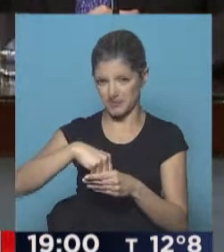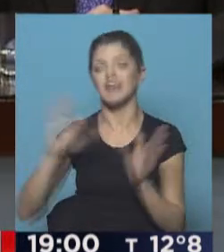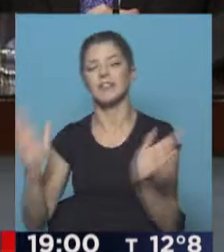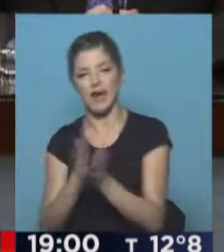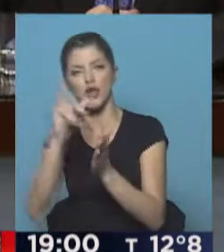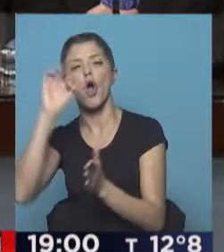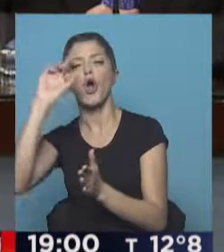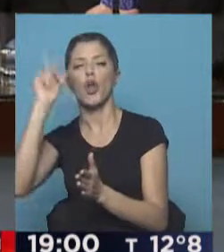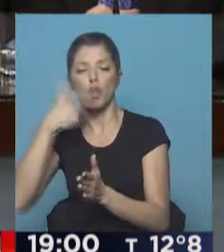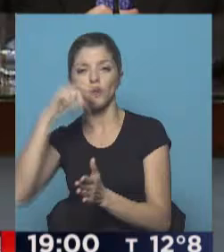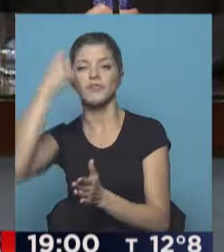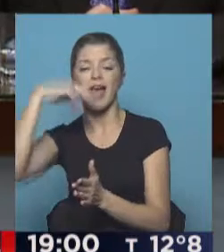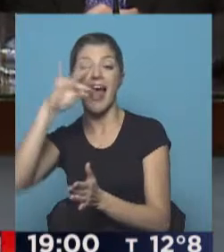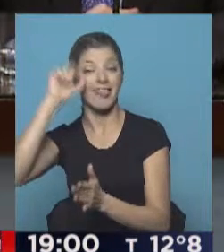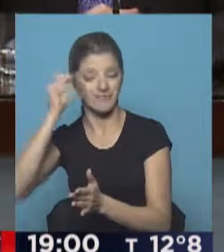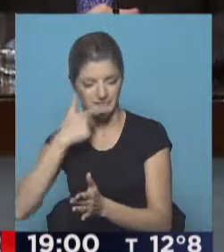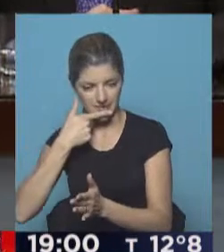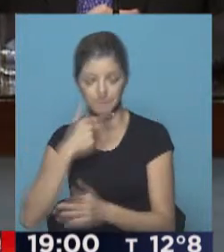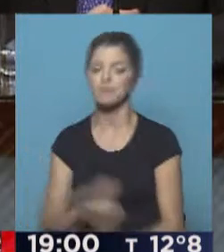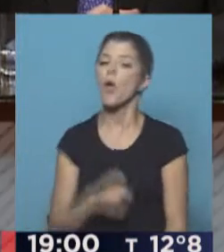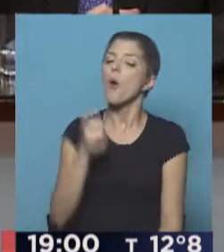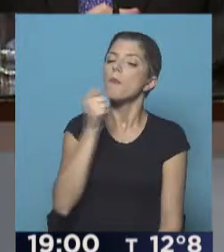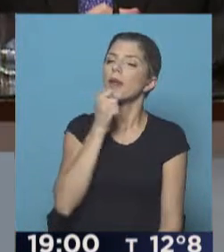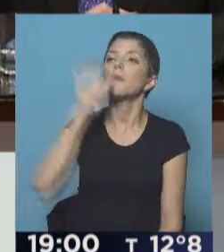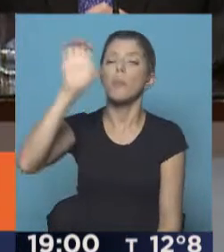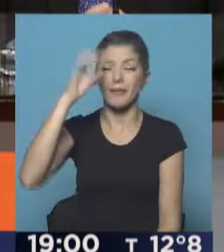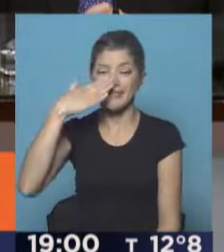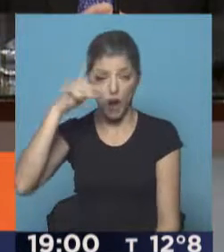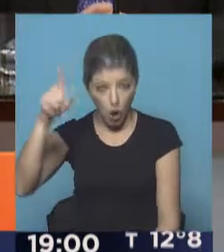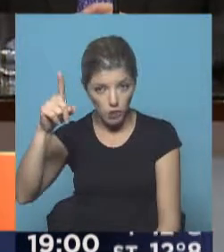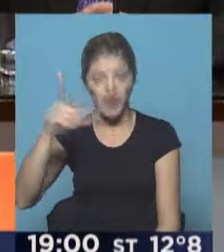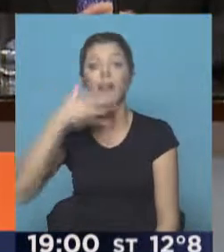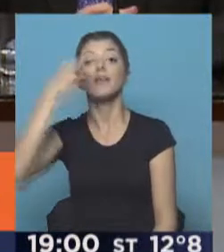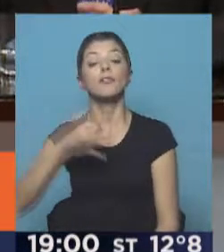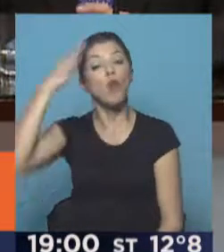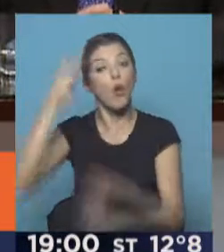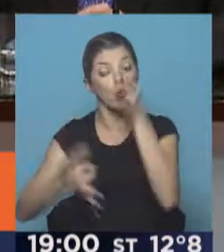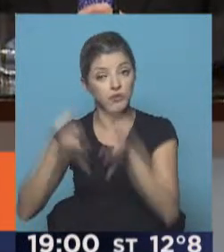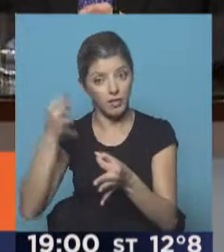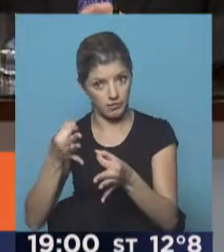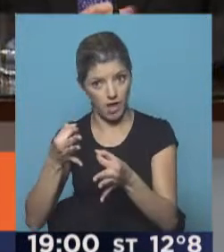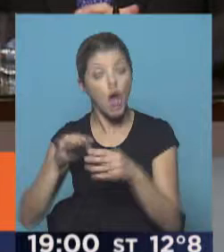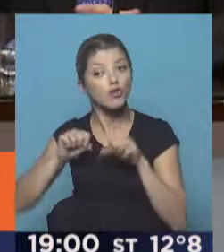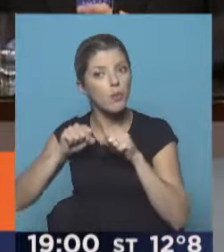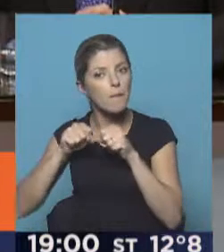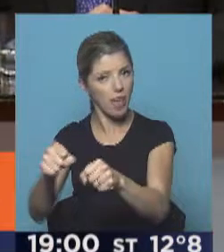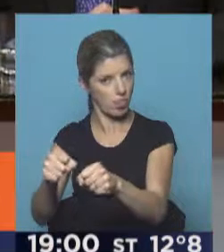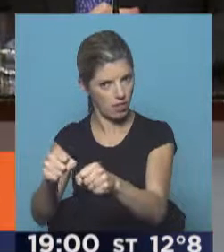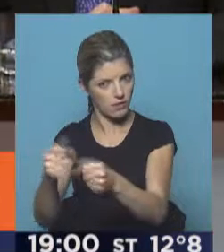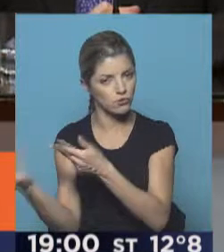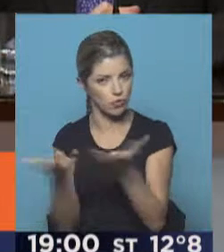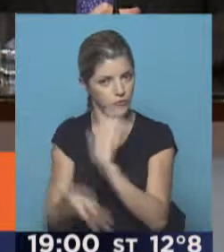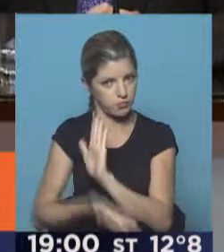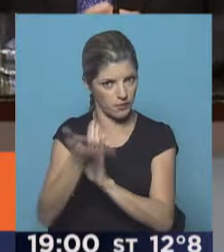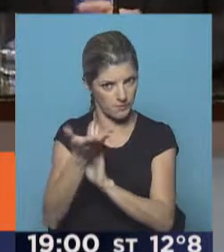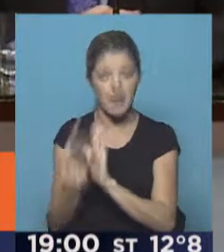Andes? ¿Qué pasa en aquellas provincias, como en el caso de Córdoba, por ejemplo, donde ha habido resoluciones judiciales que suspenden la aplicación de tarifas? Eso